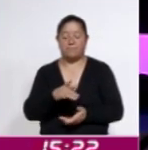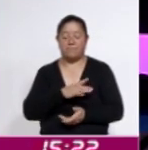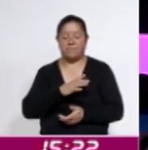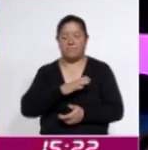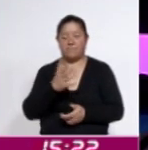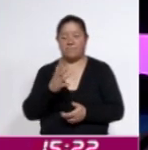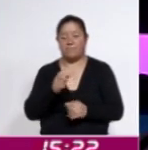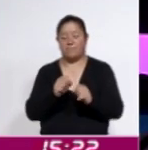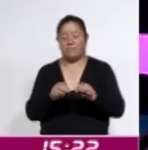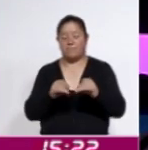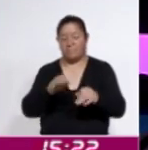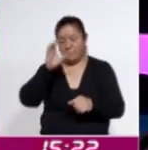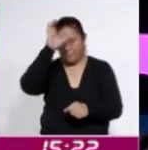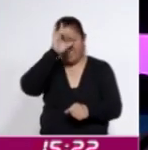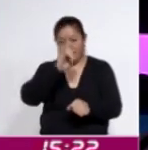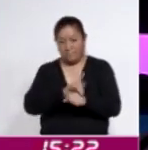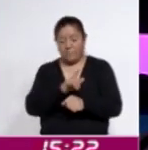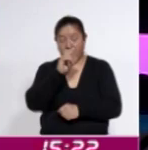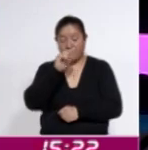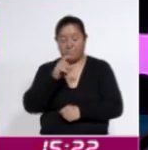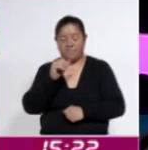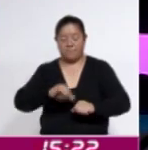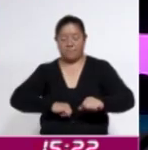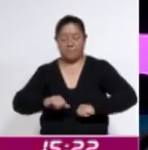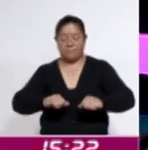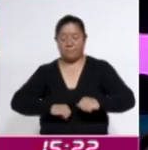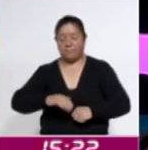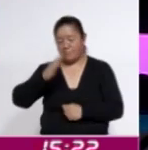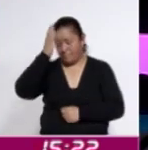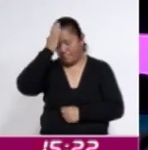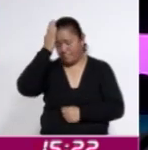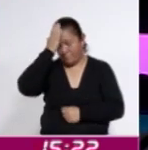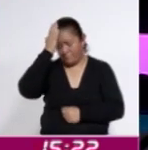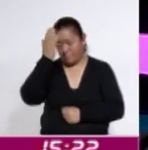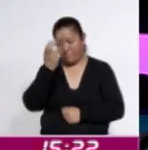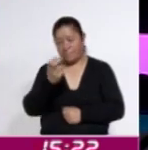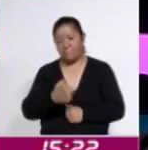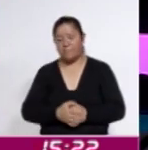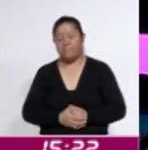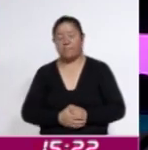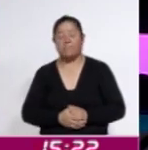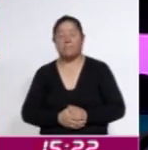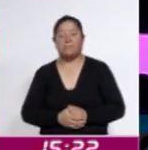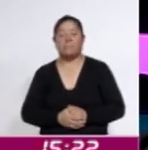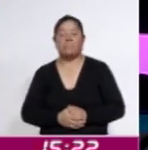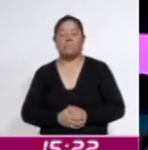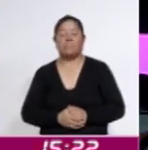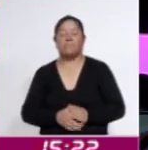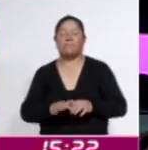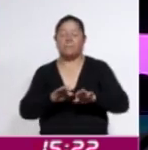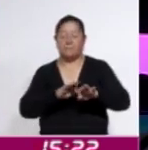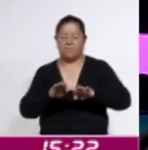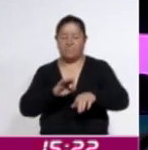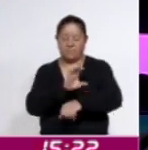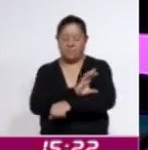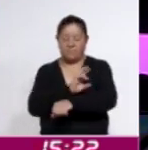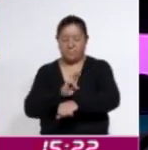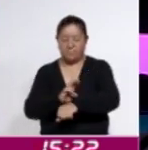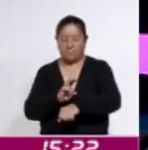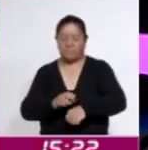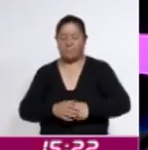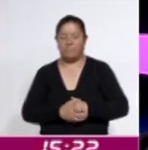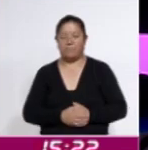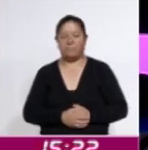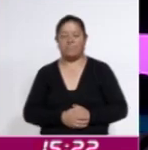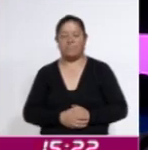y también en las actividades de nuestra máxima casa de estudios. De manera coordinada estarán trabajando en este encuentro. Vamos a